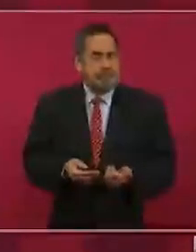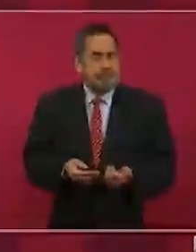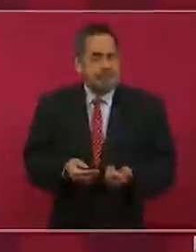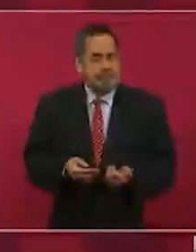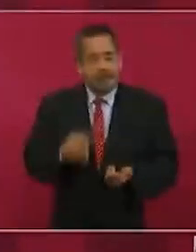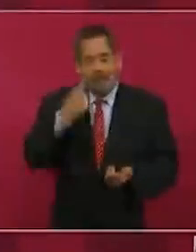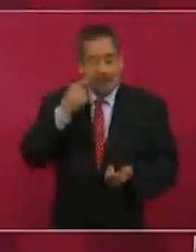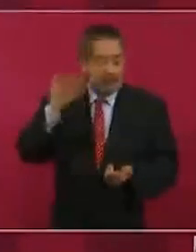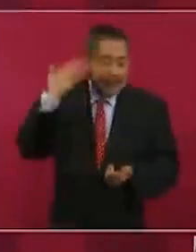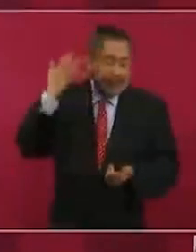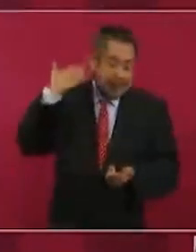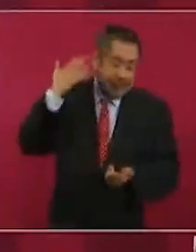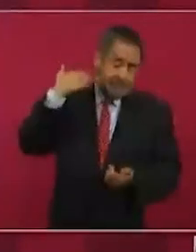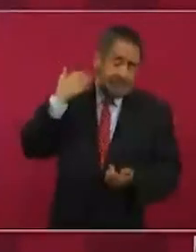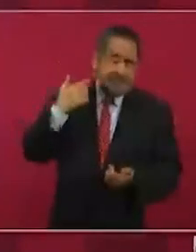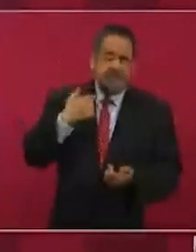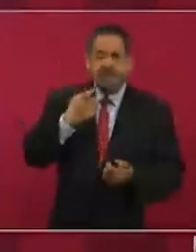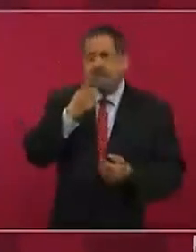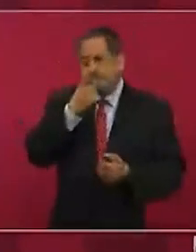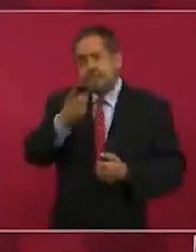se insistió mucho.